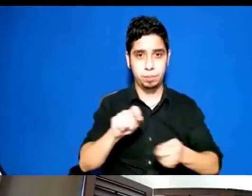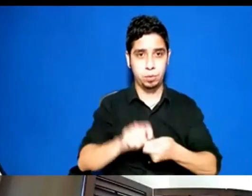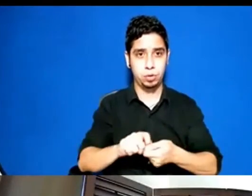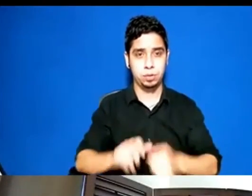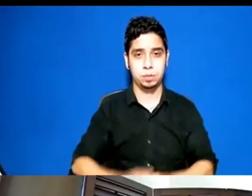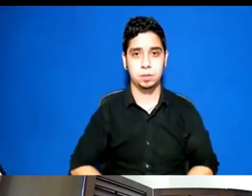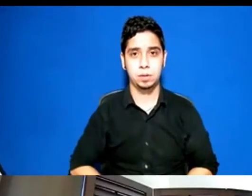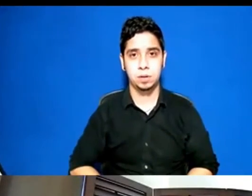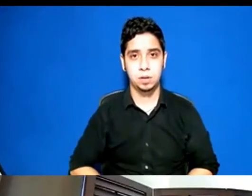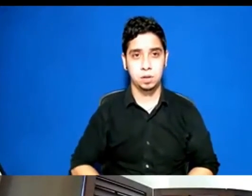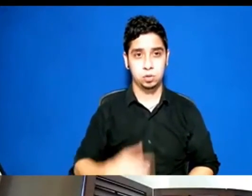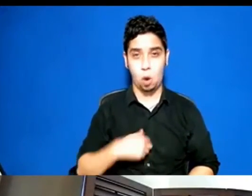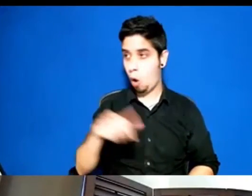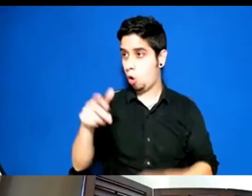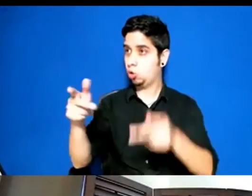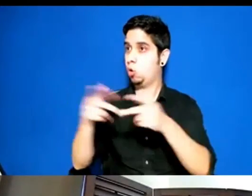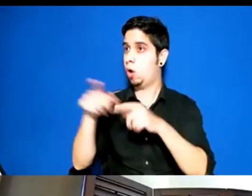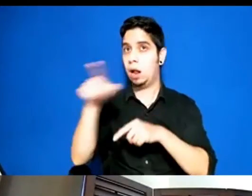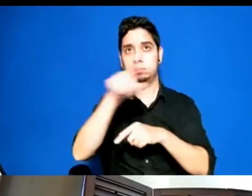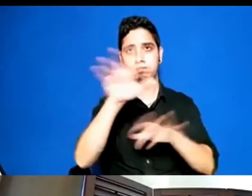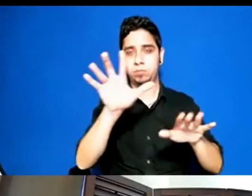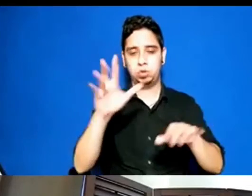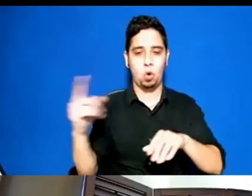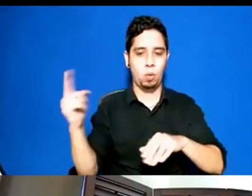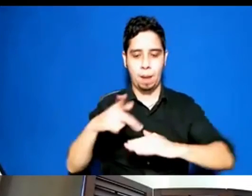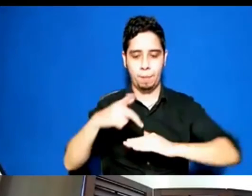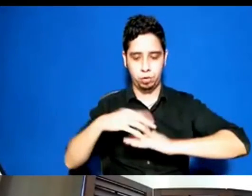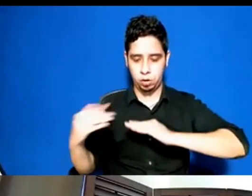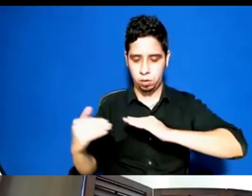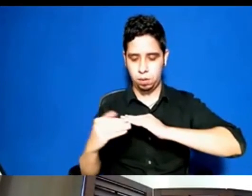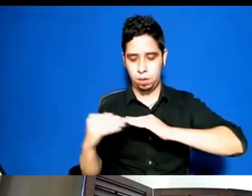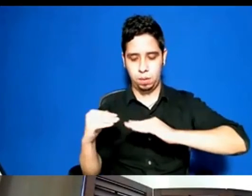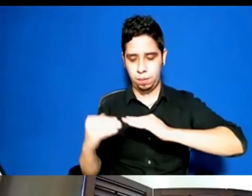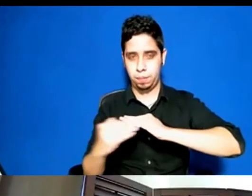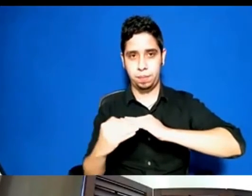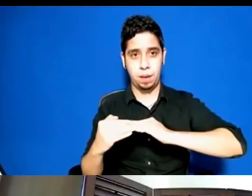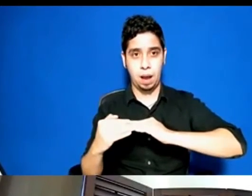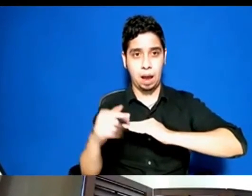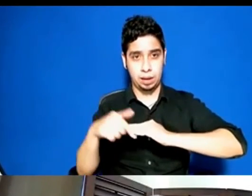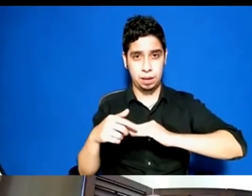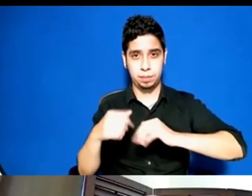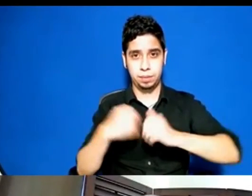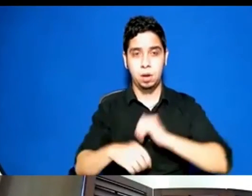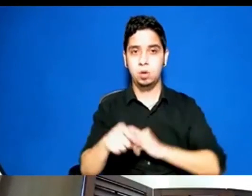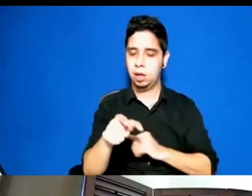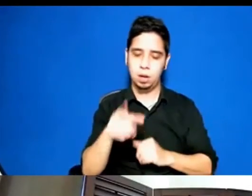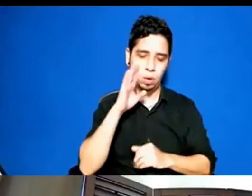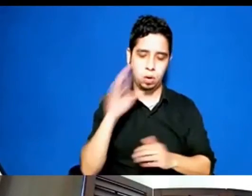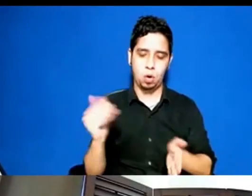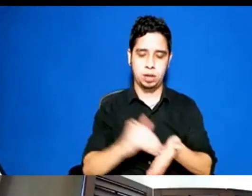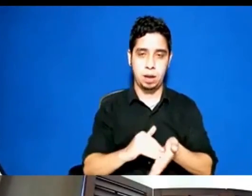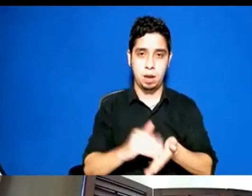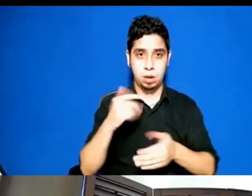poner los huevos en otro lugar. No, yo voy a Puerto Rico, ahí donde yo nací. Qué cosa más linda. Mira, ustedes van a tener que volver en otra ocasión, mija, porque